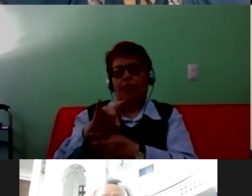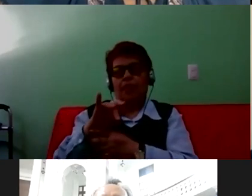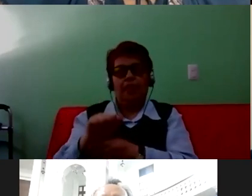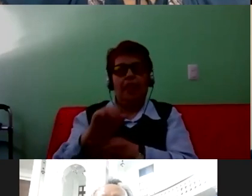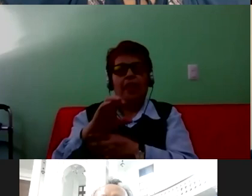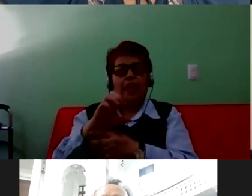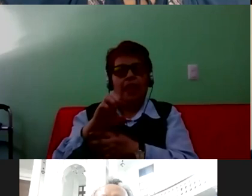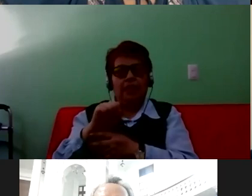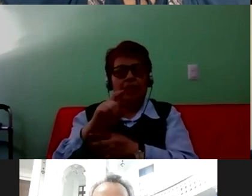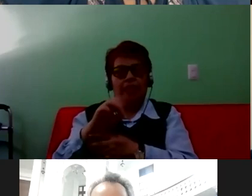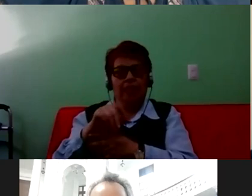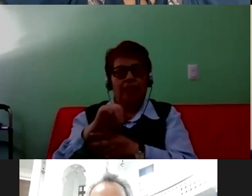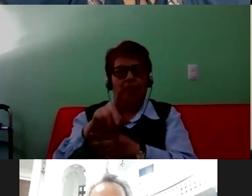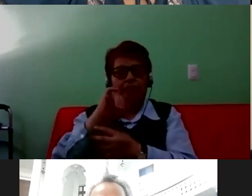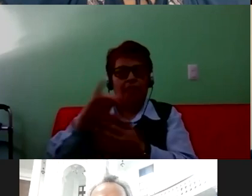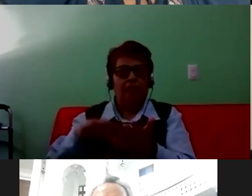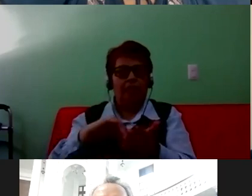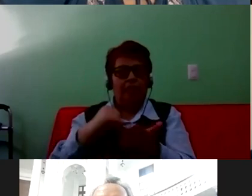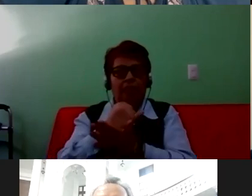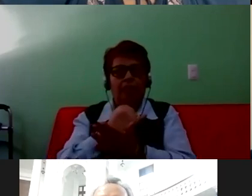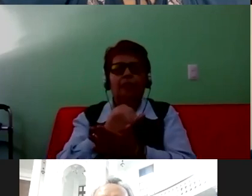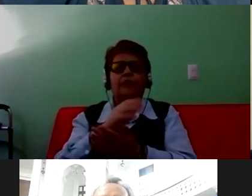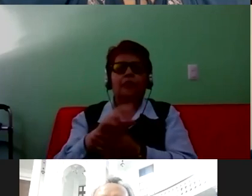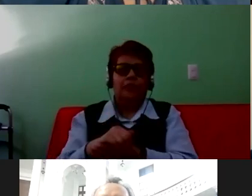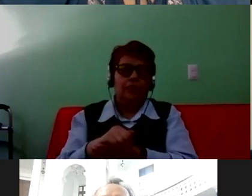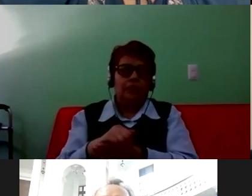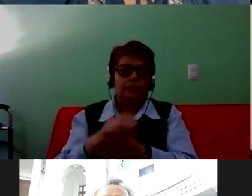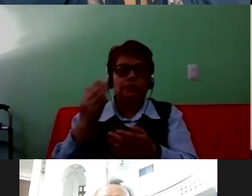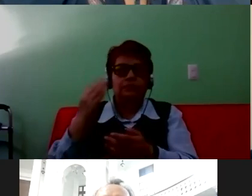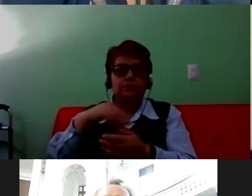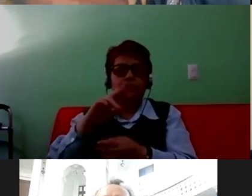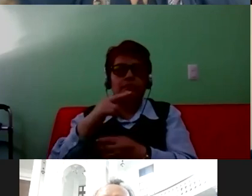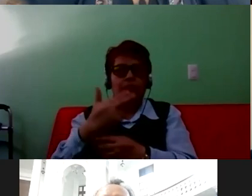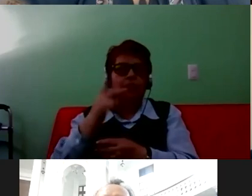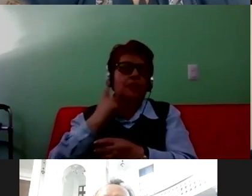Leticia Estrada, a favor del dictamen. Gracias. Diputada Hernández.